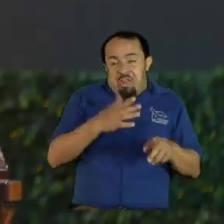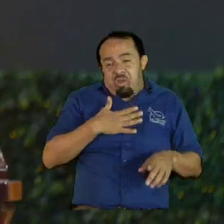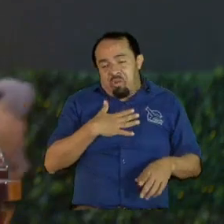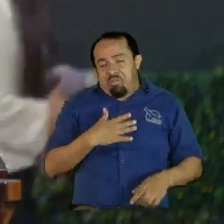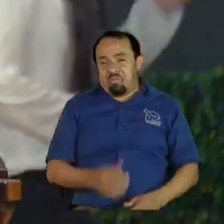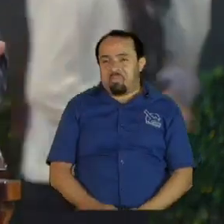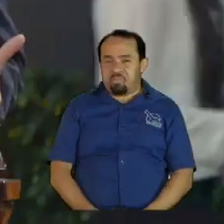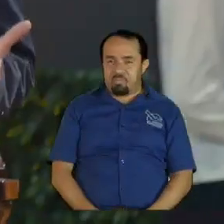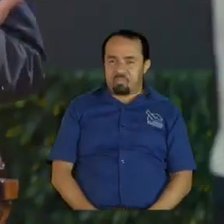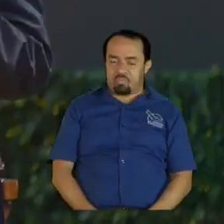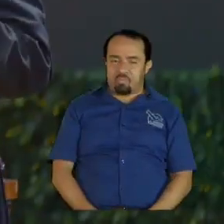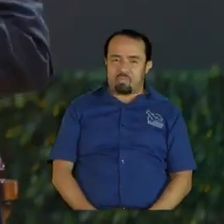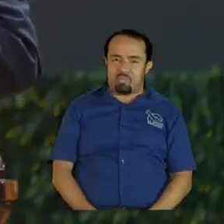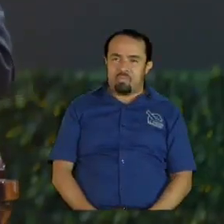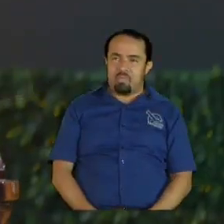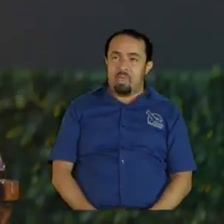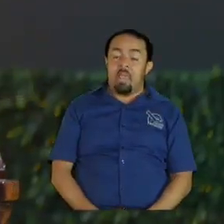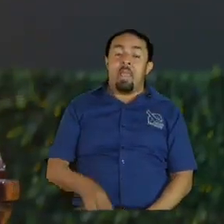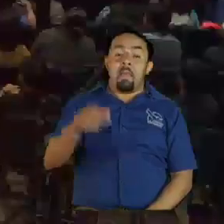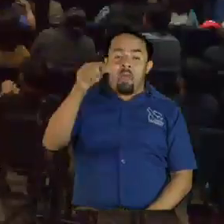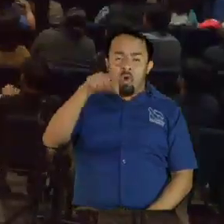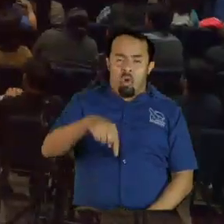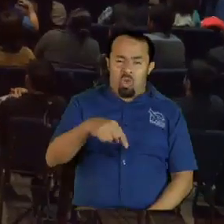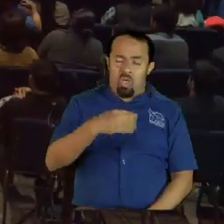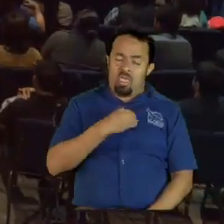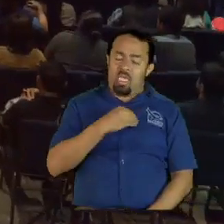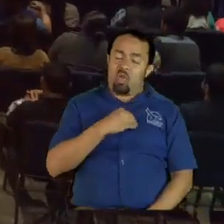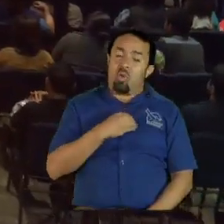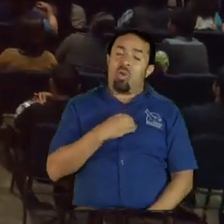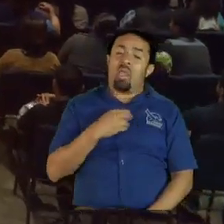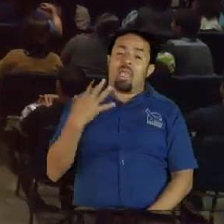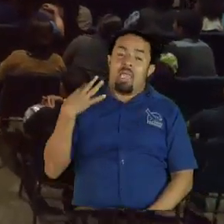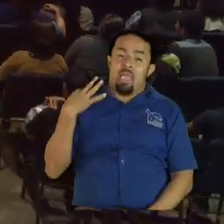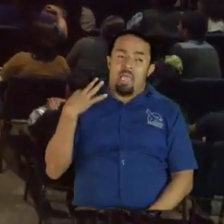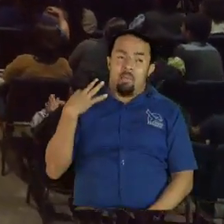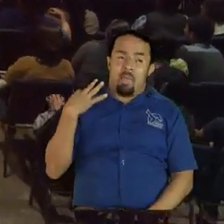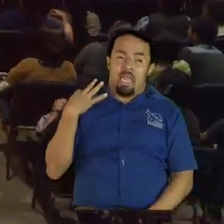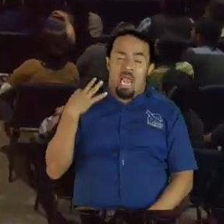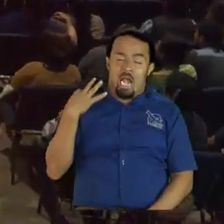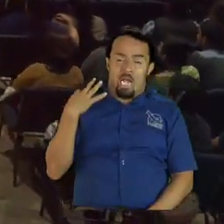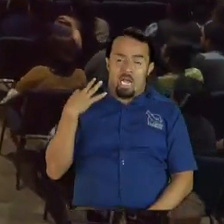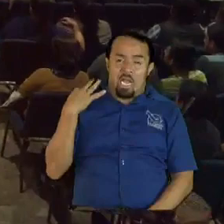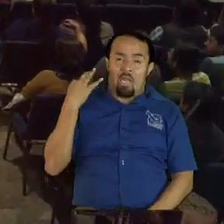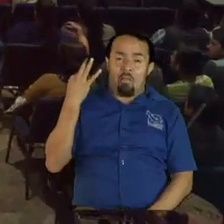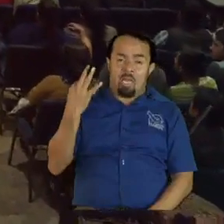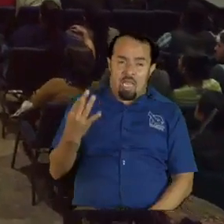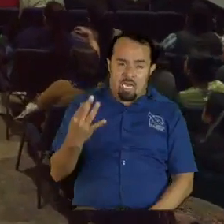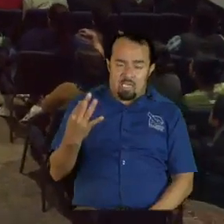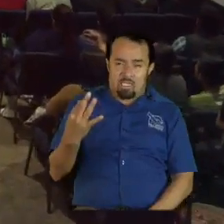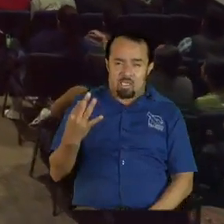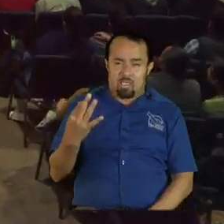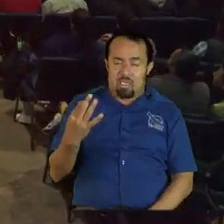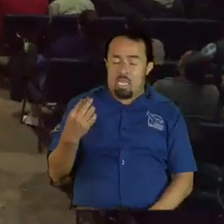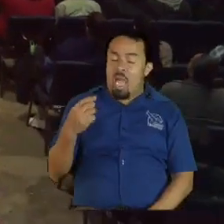Creo yo. Pero hoy yo quiero hacer un llamado, hermano, al pueblo de